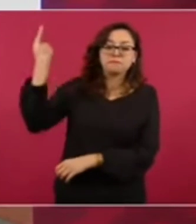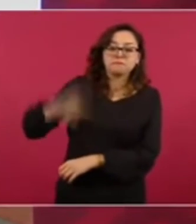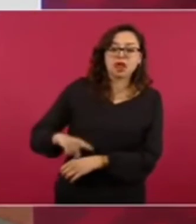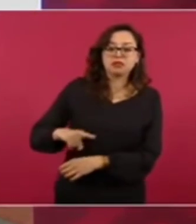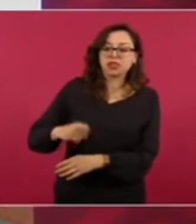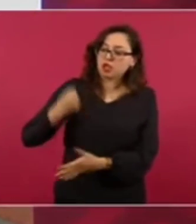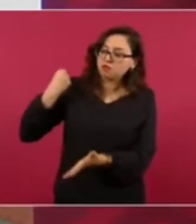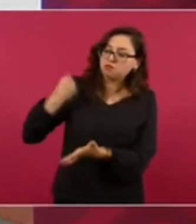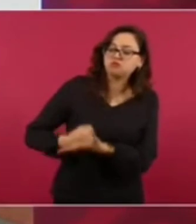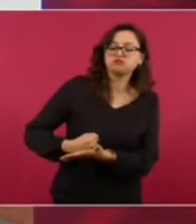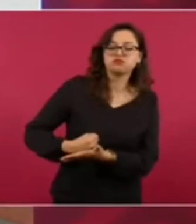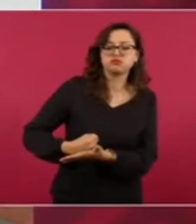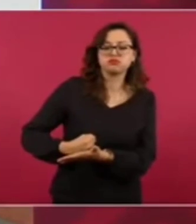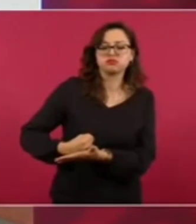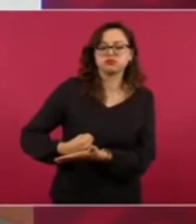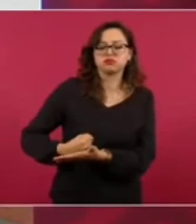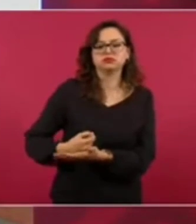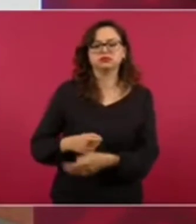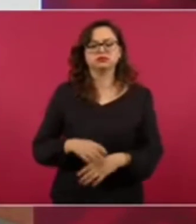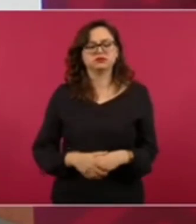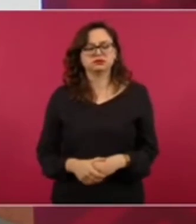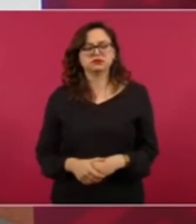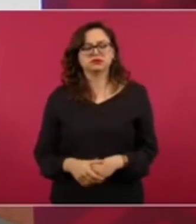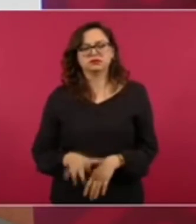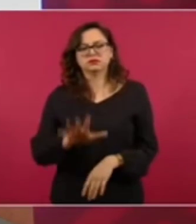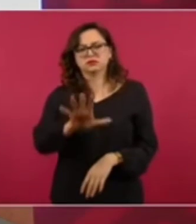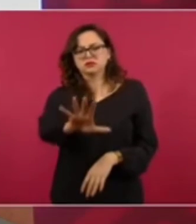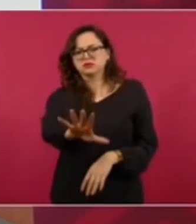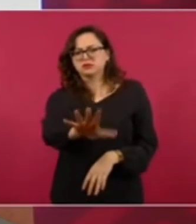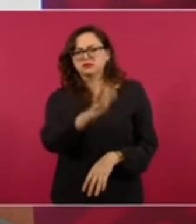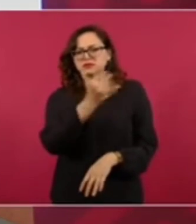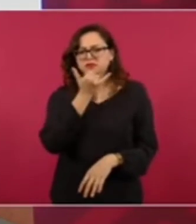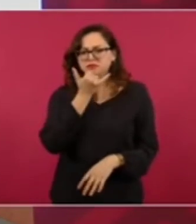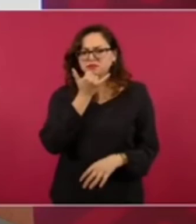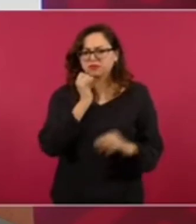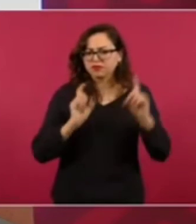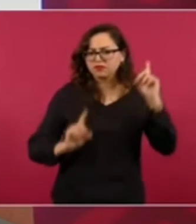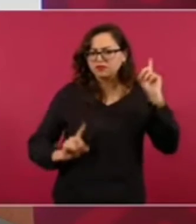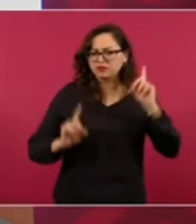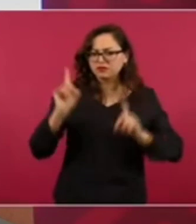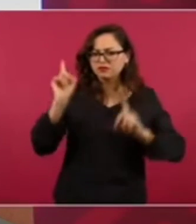Entonces, la Constitución nuestra